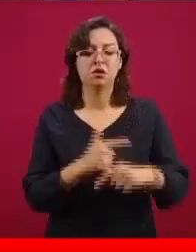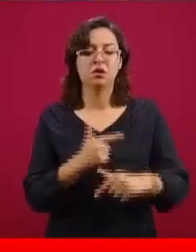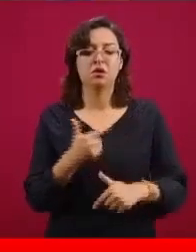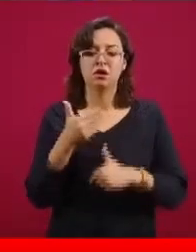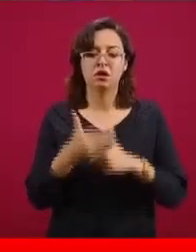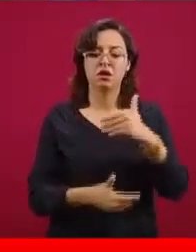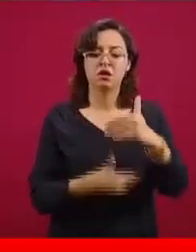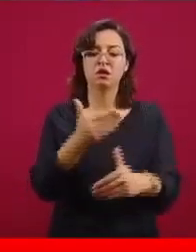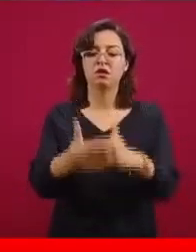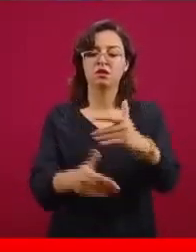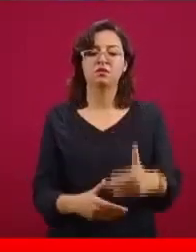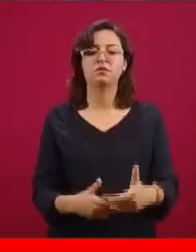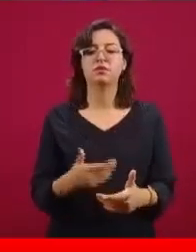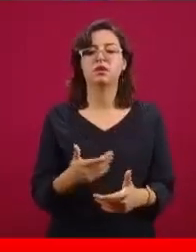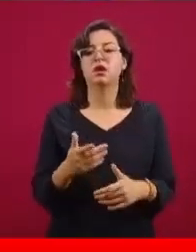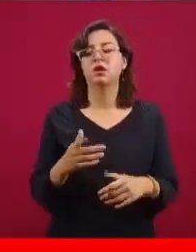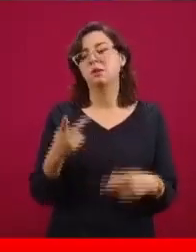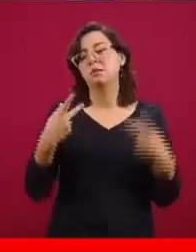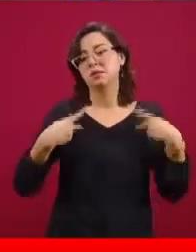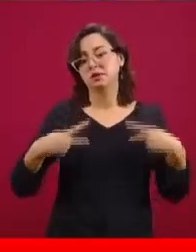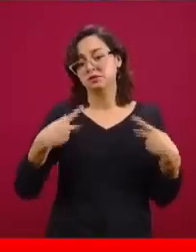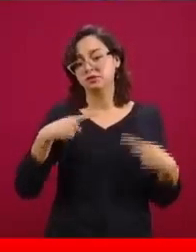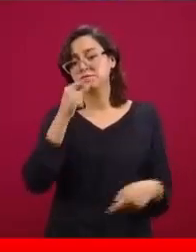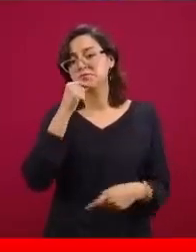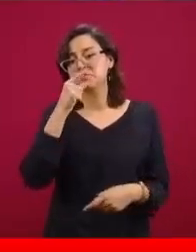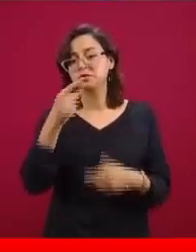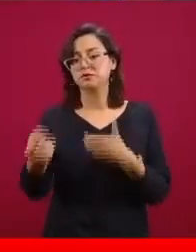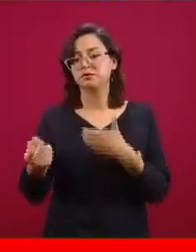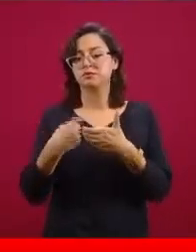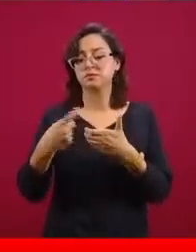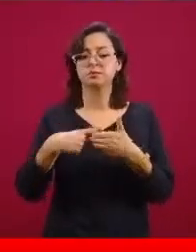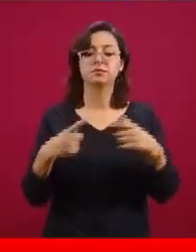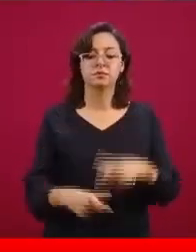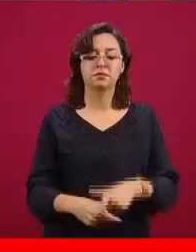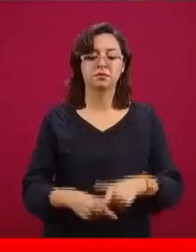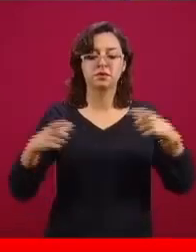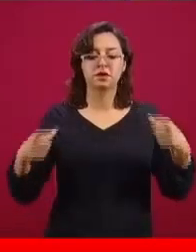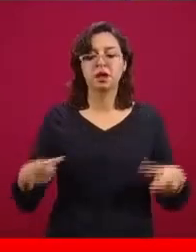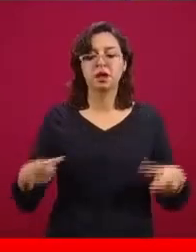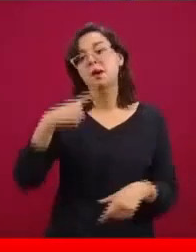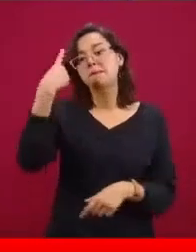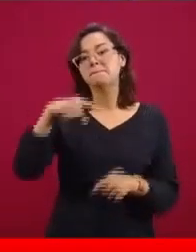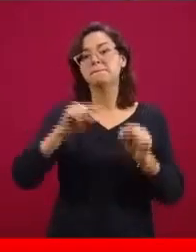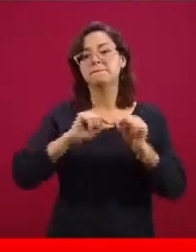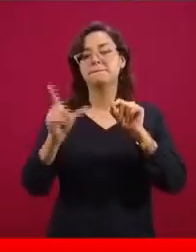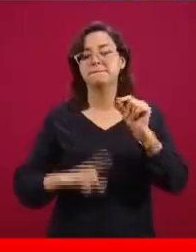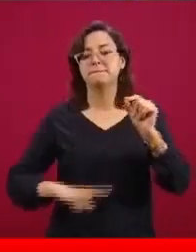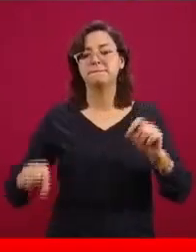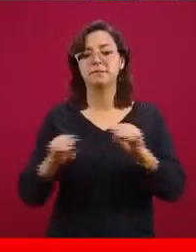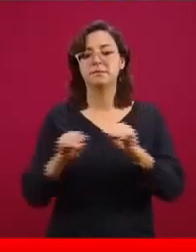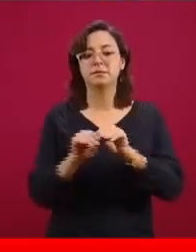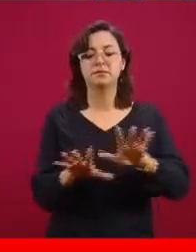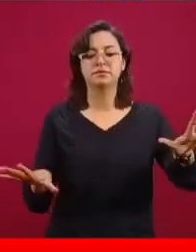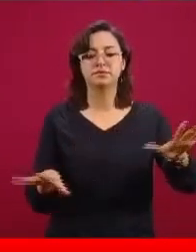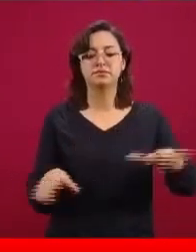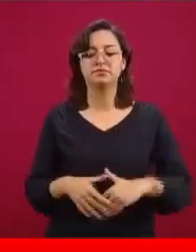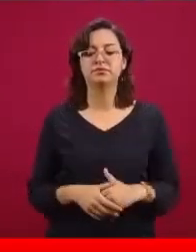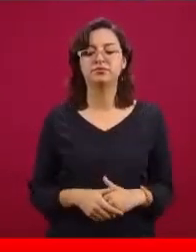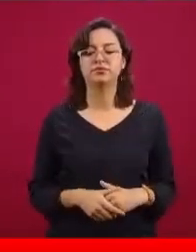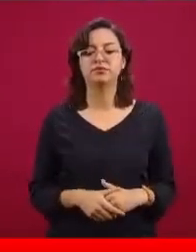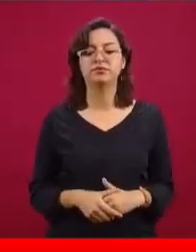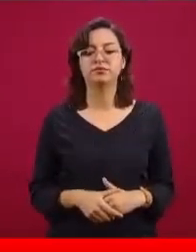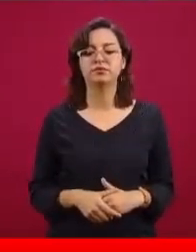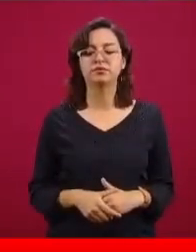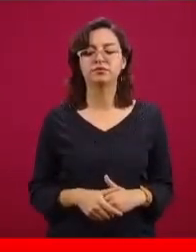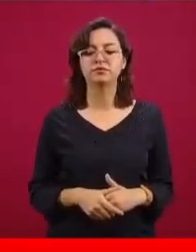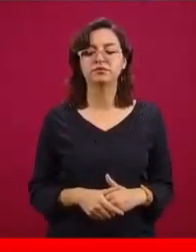que es el incremento de efectivos para poder tener un mayor despliegue en el territorio nacional en cuestión